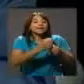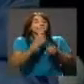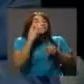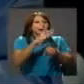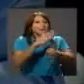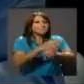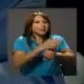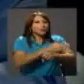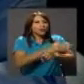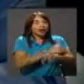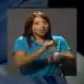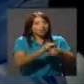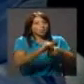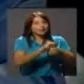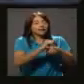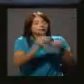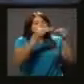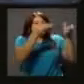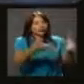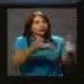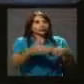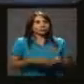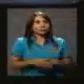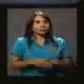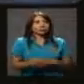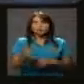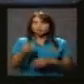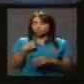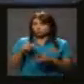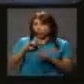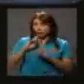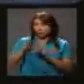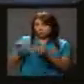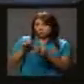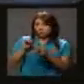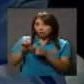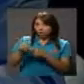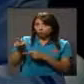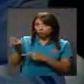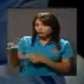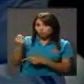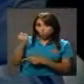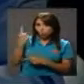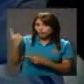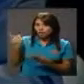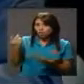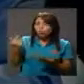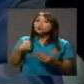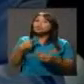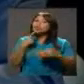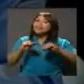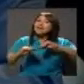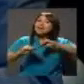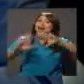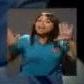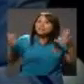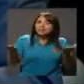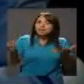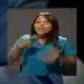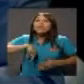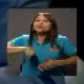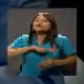profesores? no le contesté la pregunta usted no comprendió la respuesta claramente dije que vamos a invertir recursos